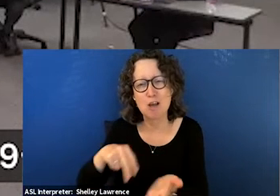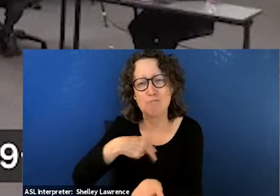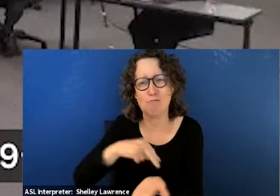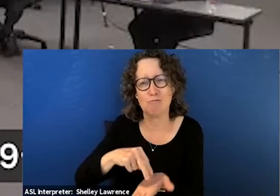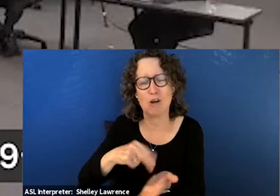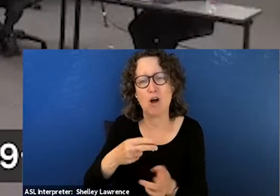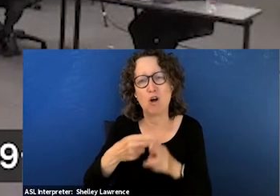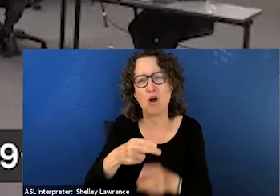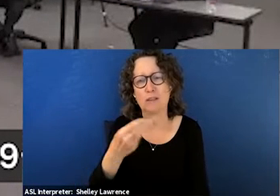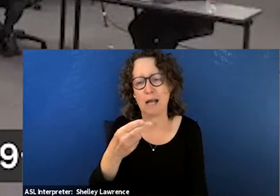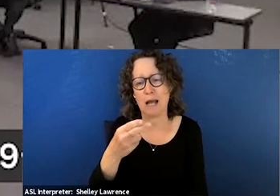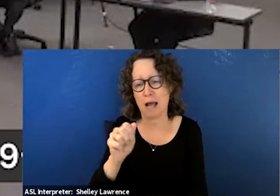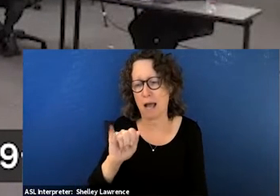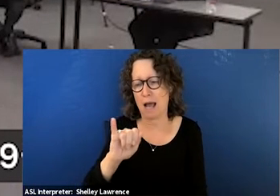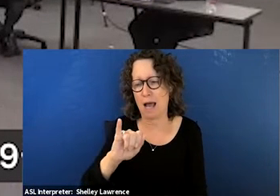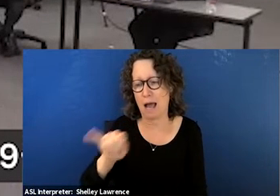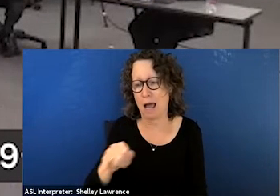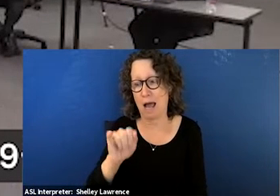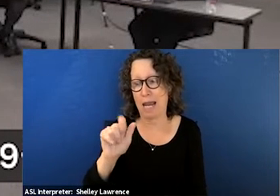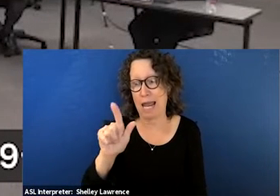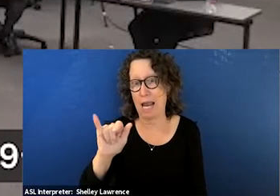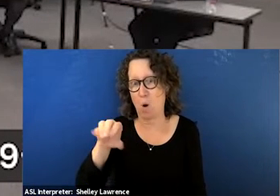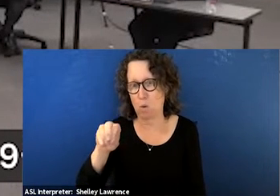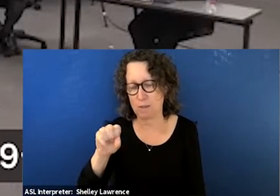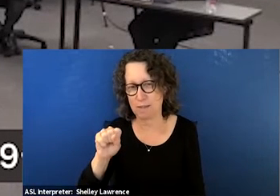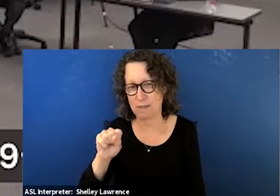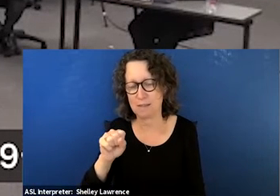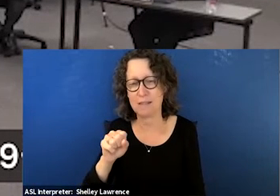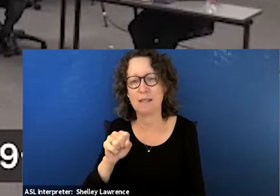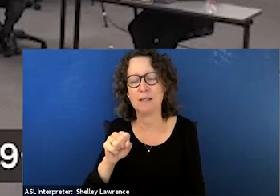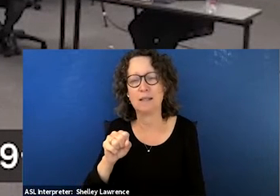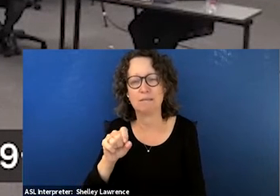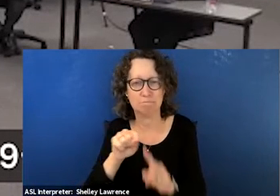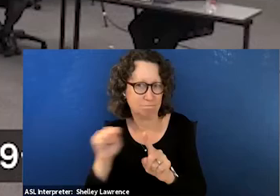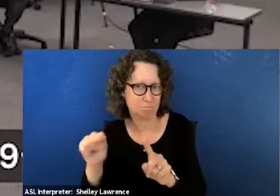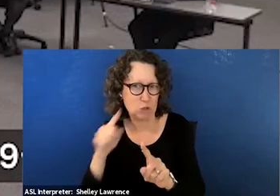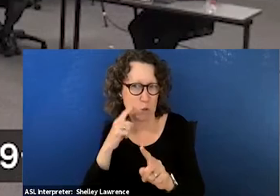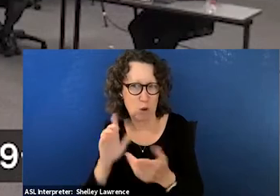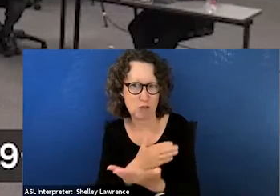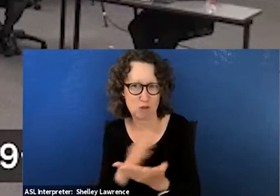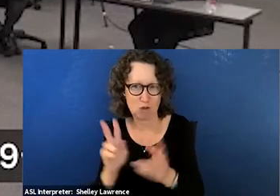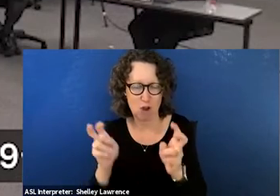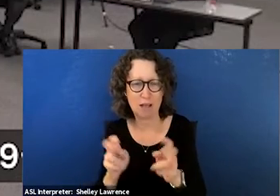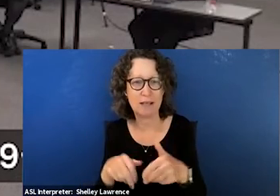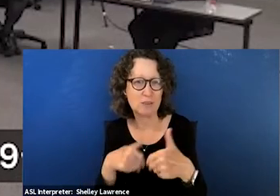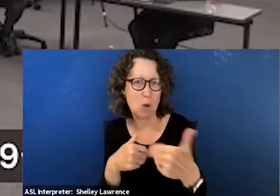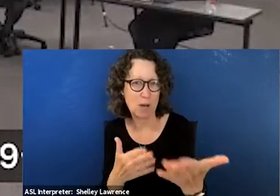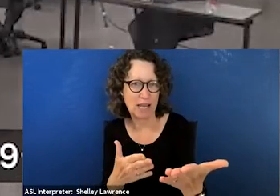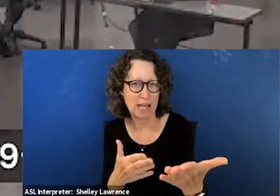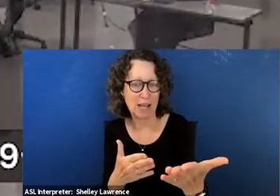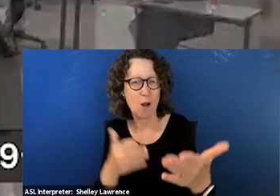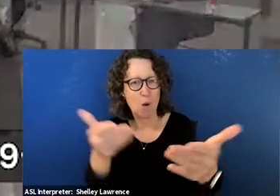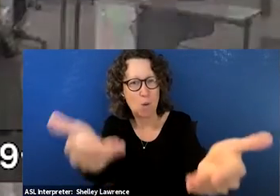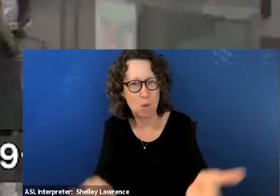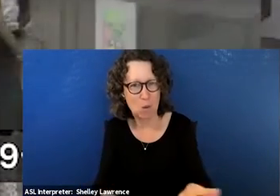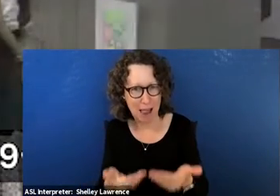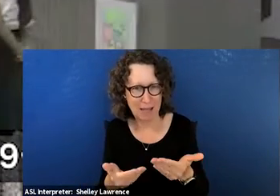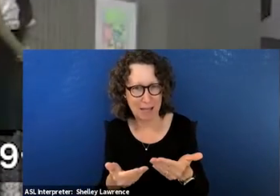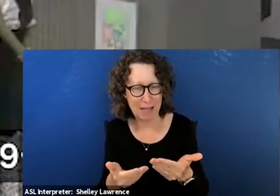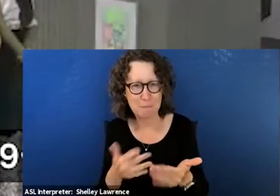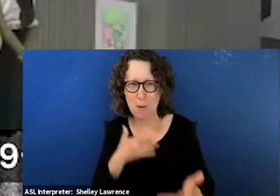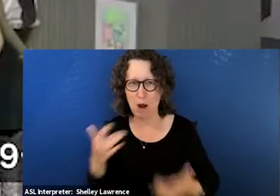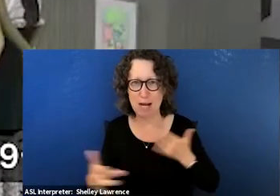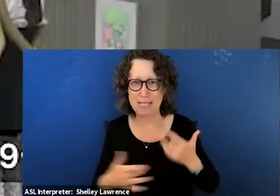de flamencos que se llama jaleos, con un ton que se llama soniquete olé. Natalia y Araceli, bienvenidas. Estamos